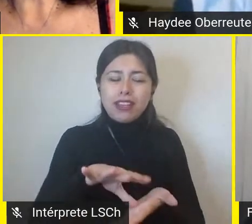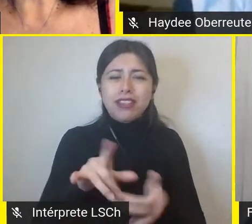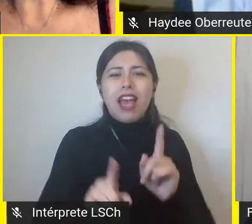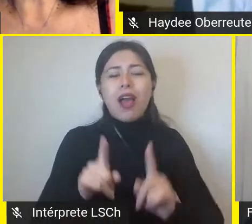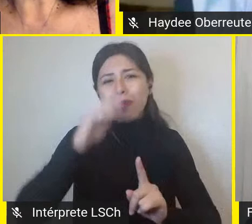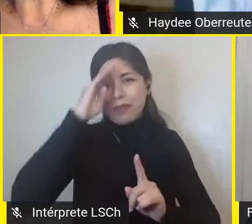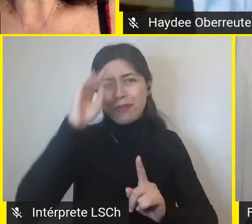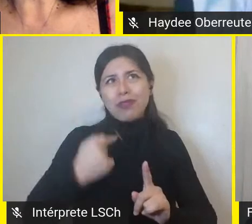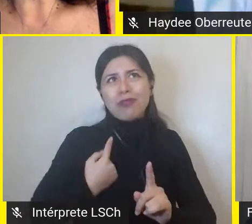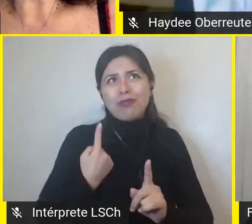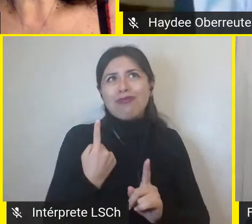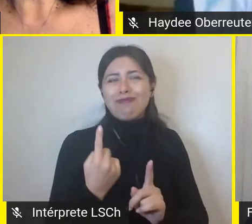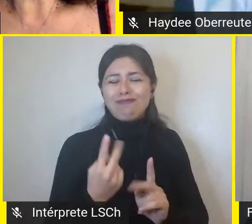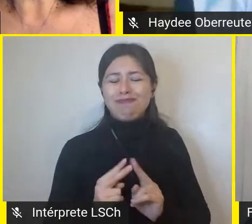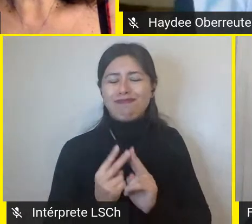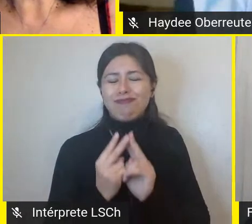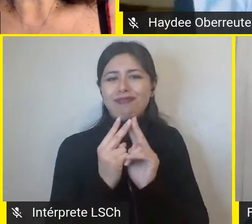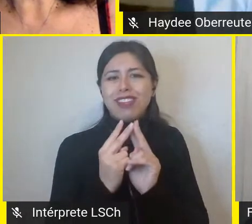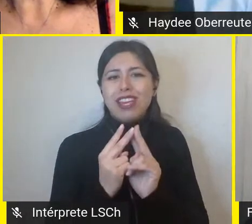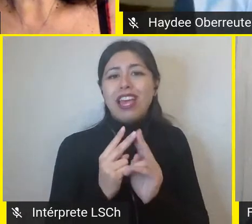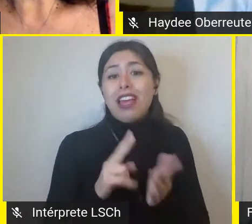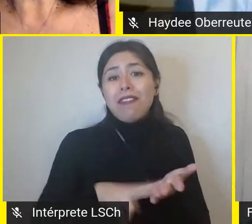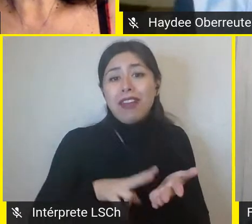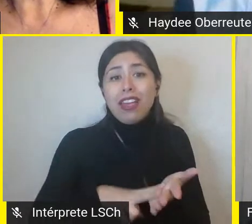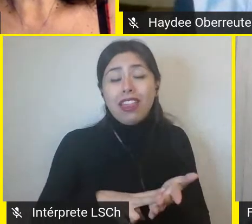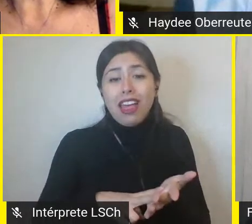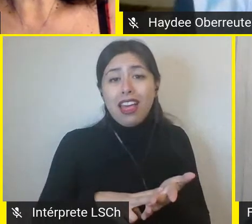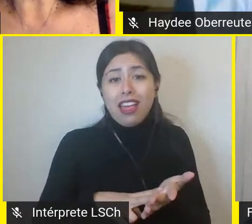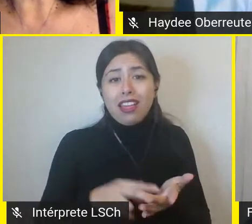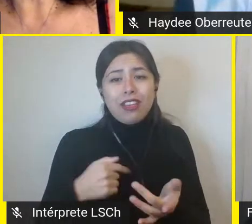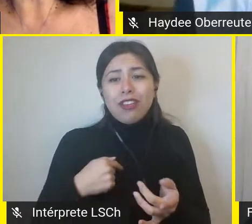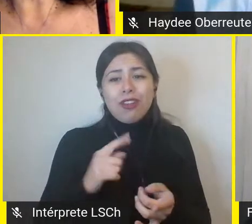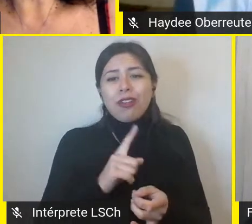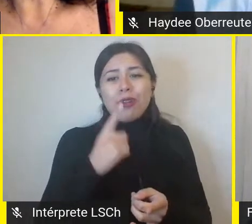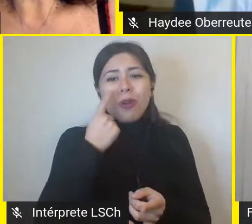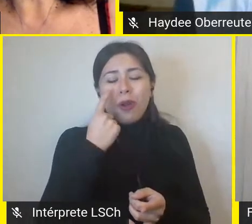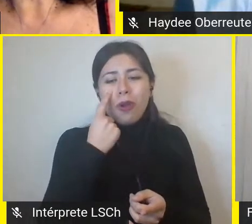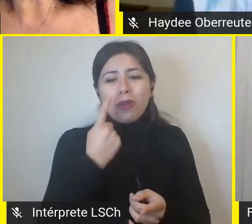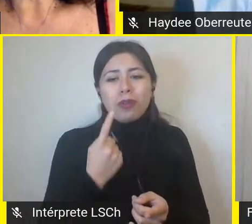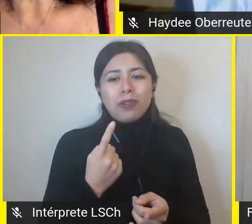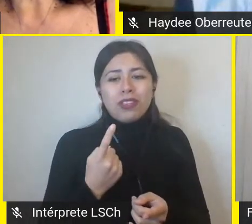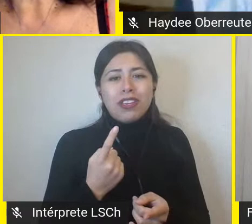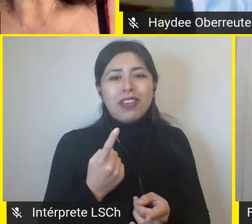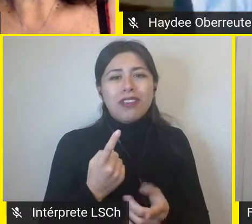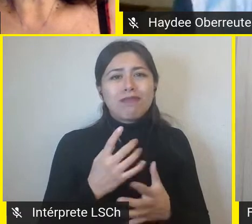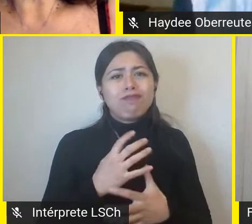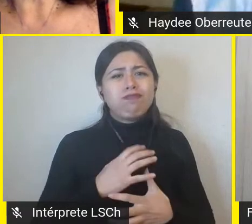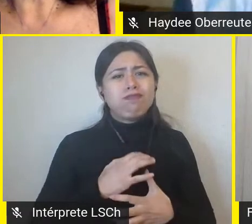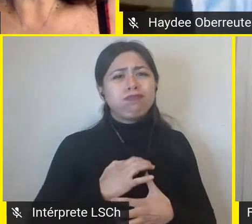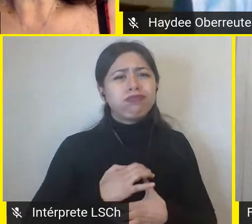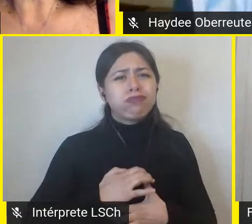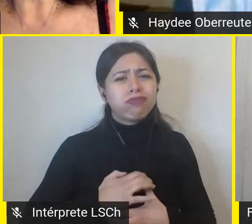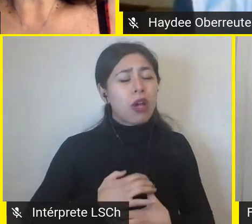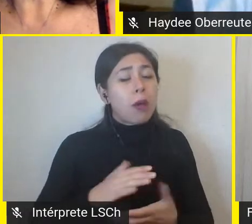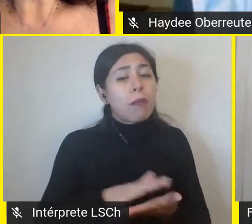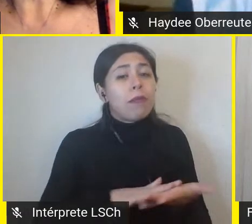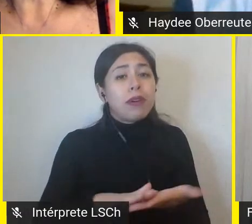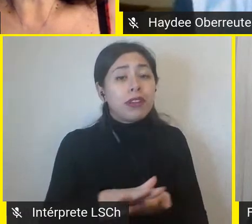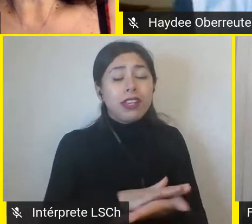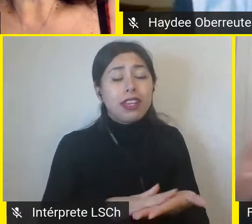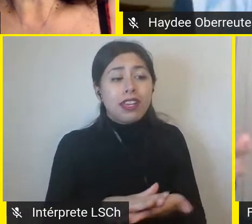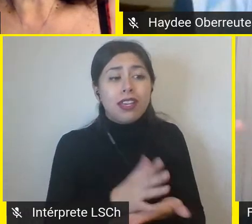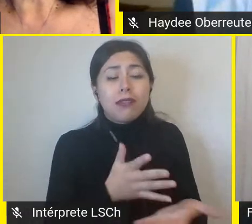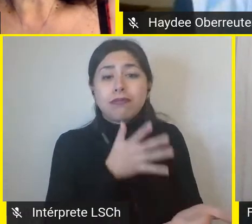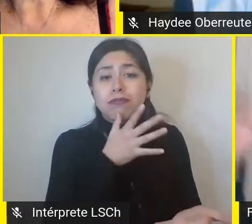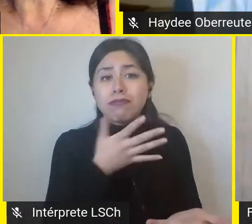va formando. Claramente, aún no he conocido la excepción máxima en torno, como por ejemplo,